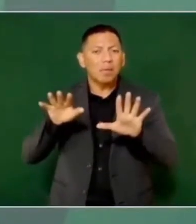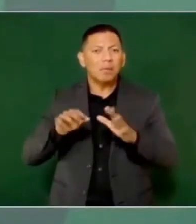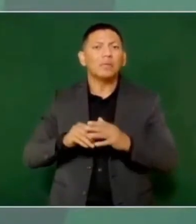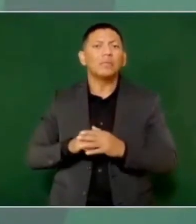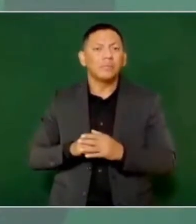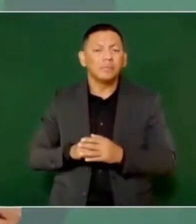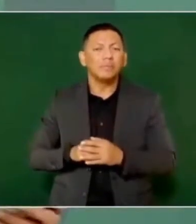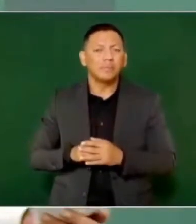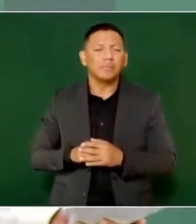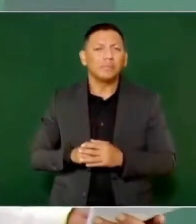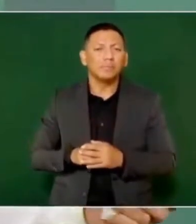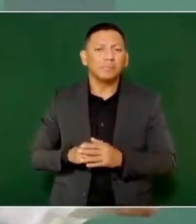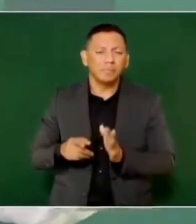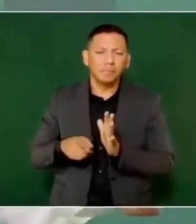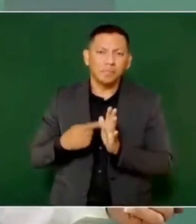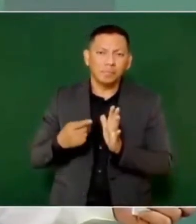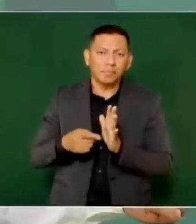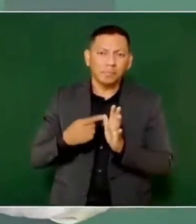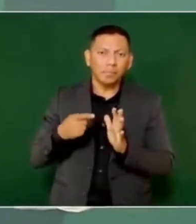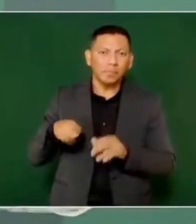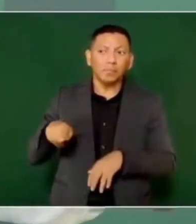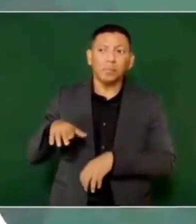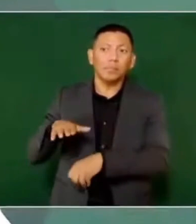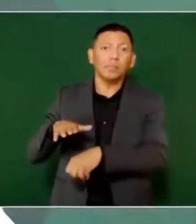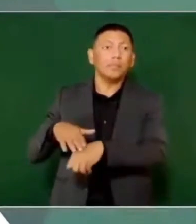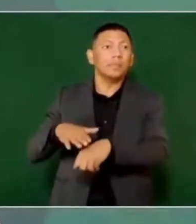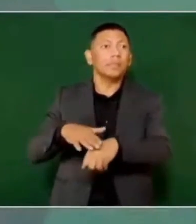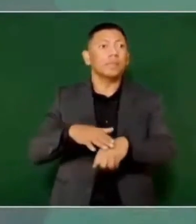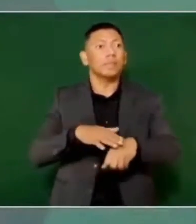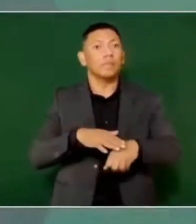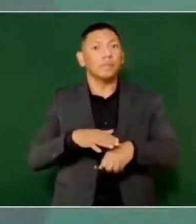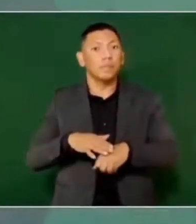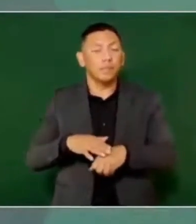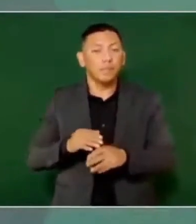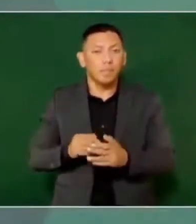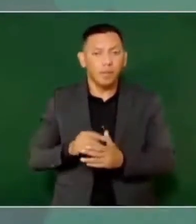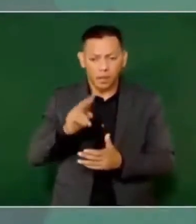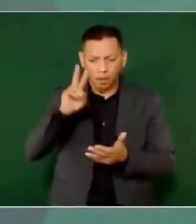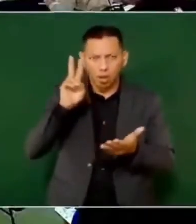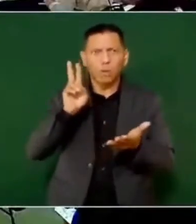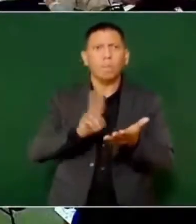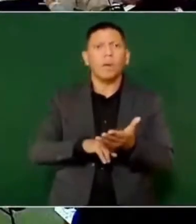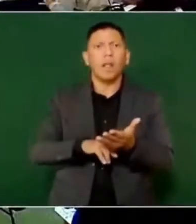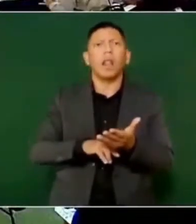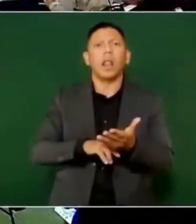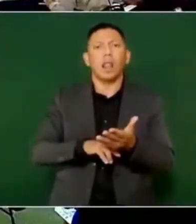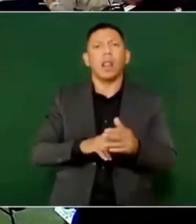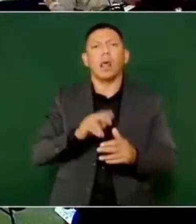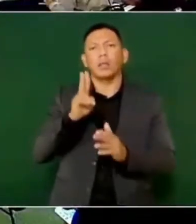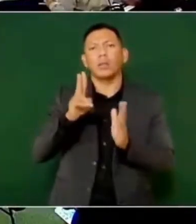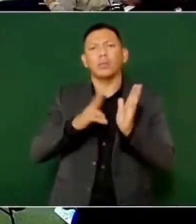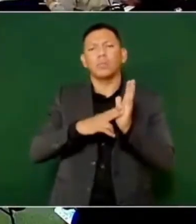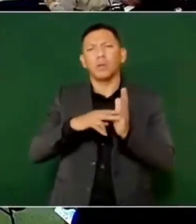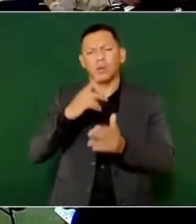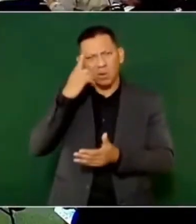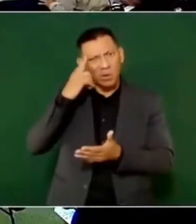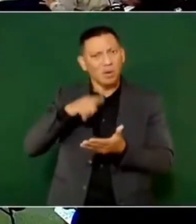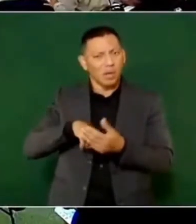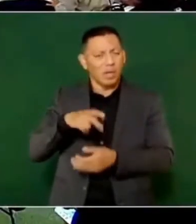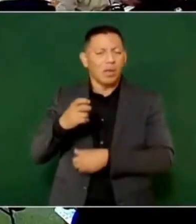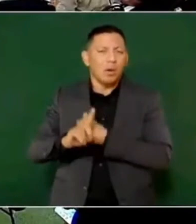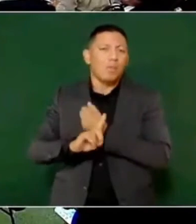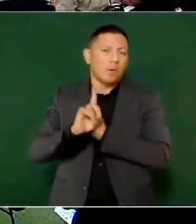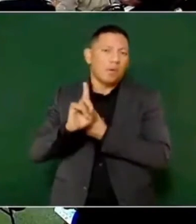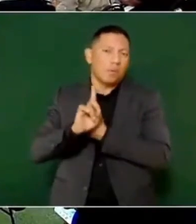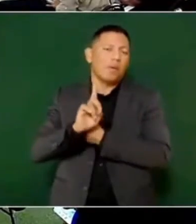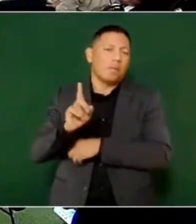Fueron de los que convocaron en el 2000, yo creo que ese es el problema que tiene